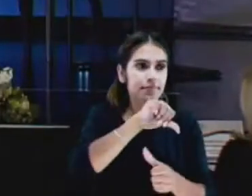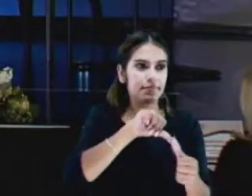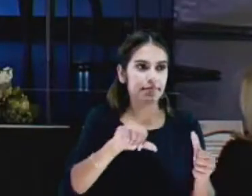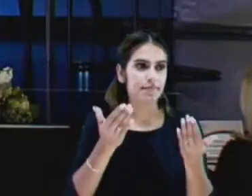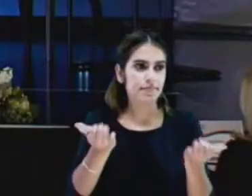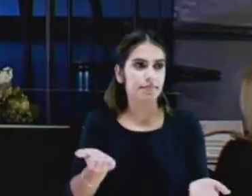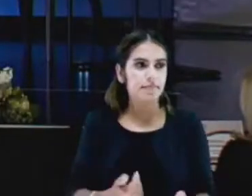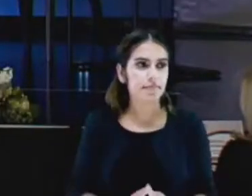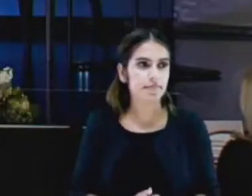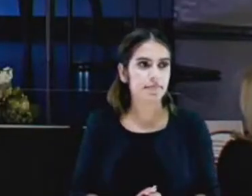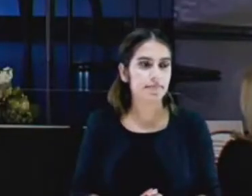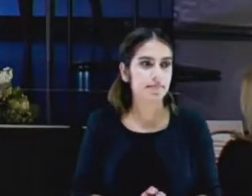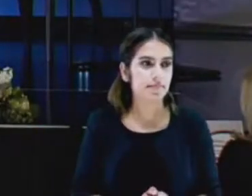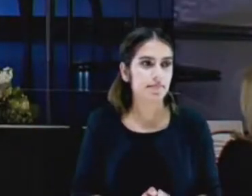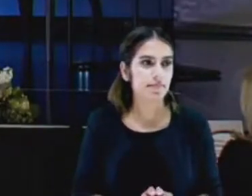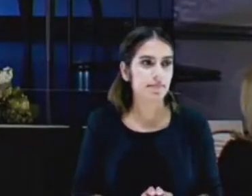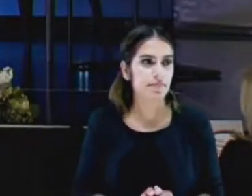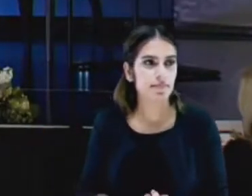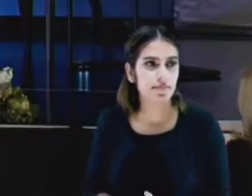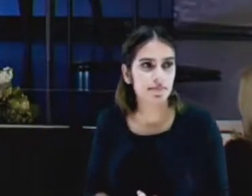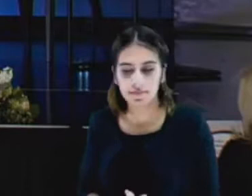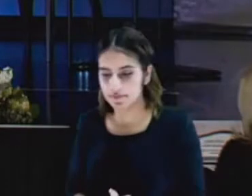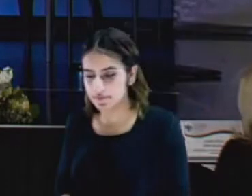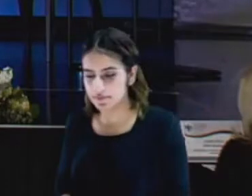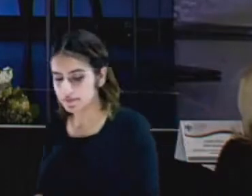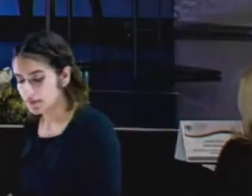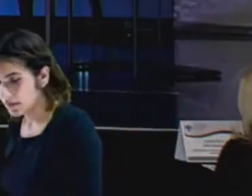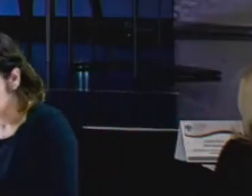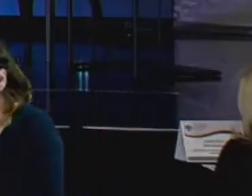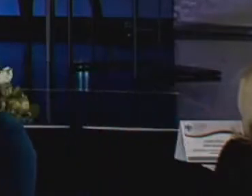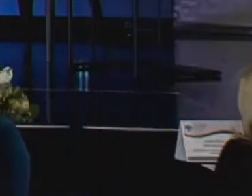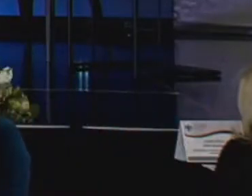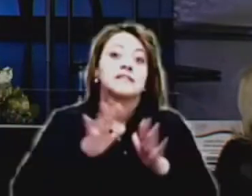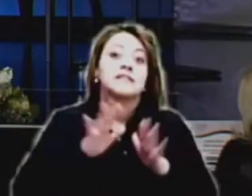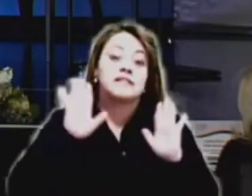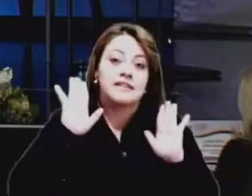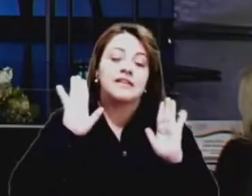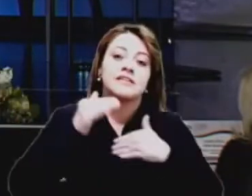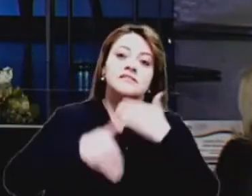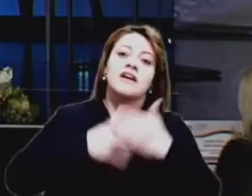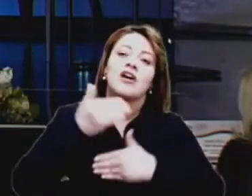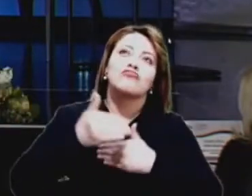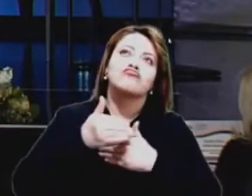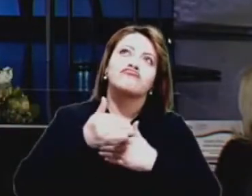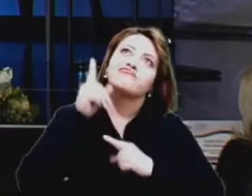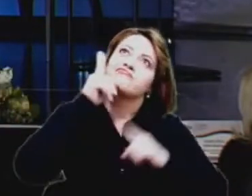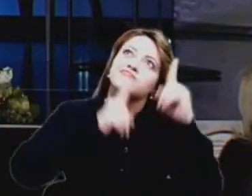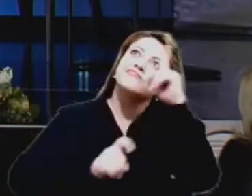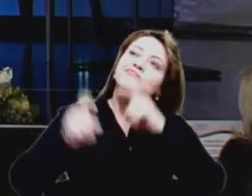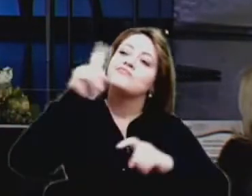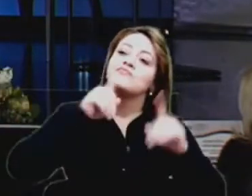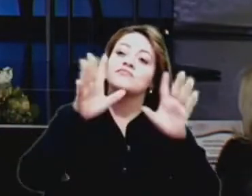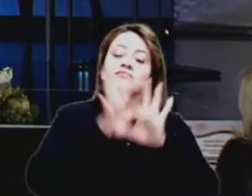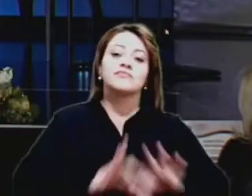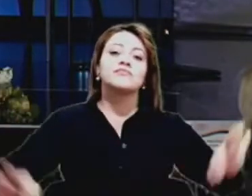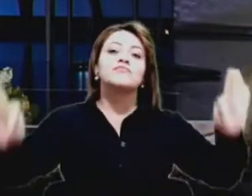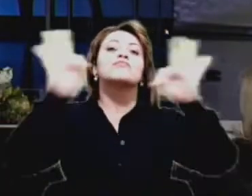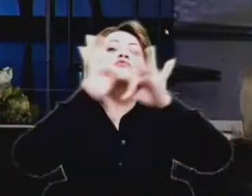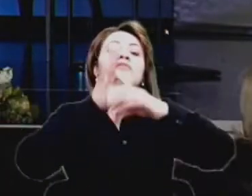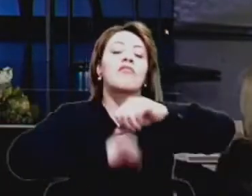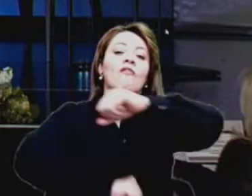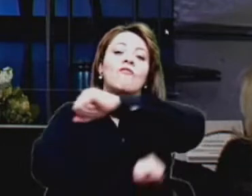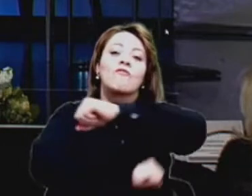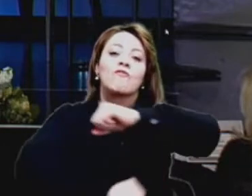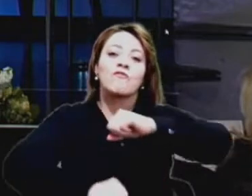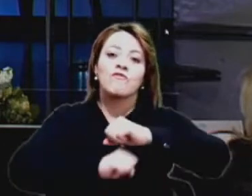ser uno creería ya es un poquito echando globos al aire de la importancia de reforzar y preservar la función